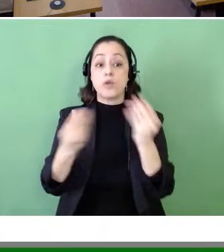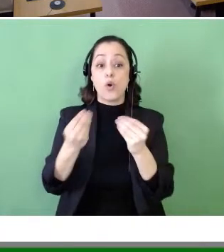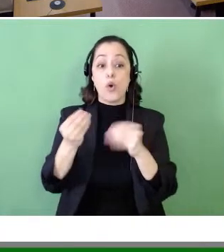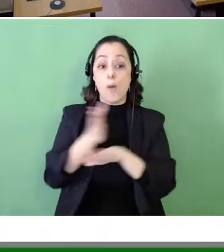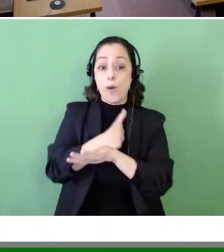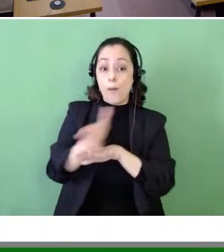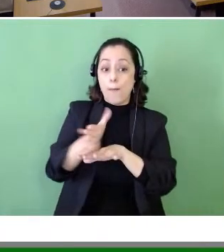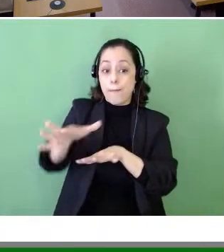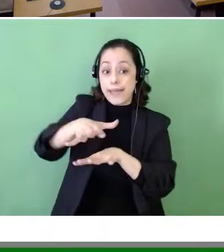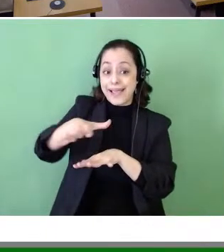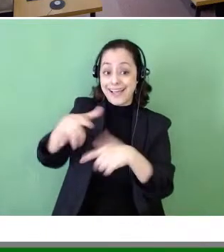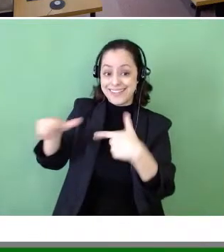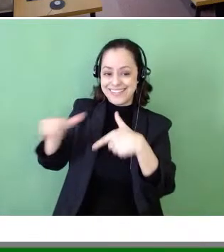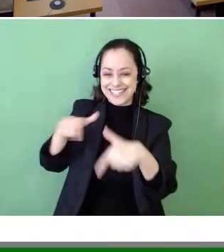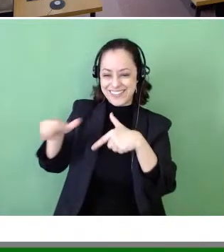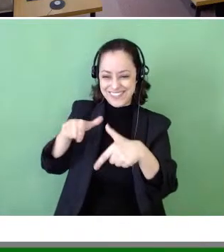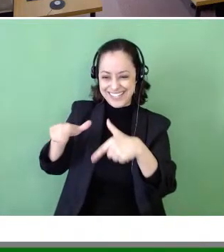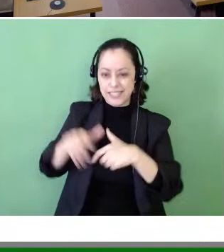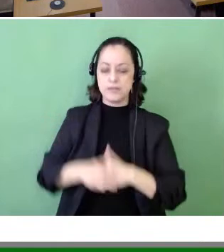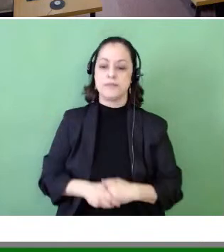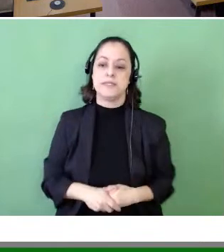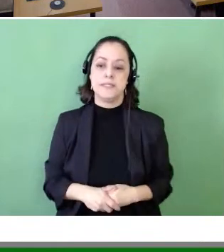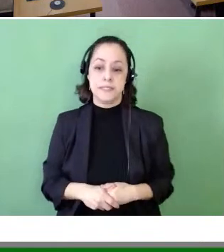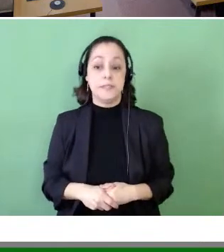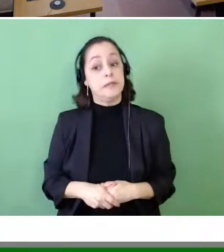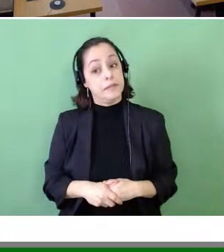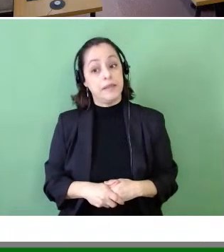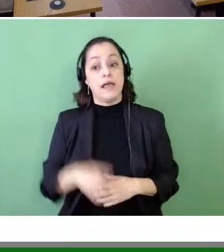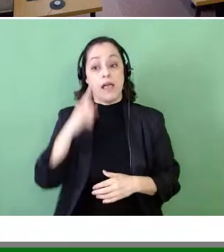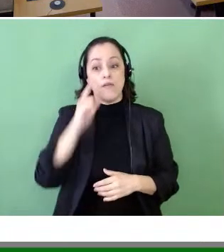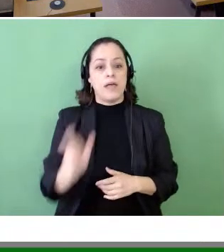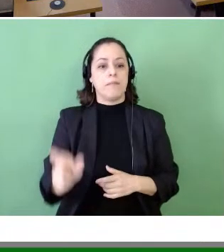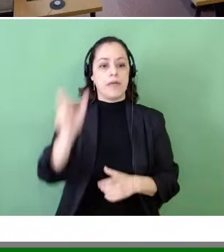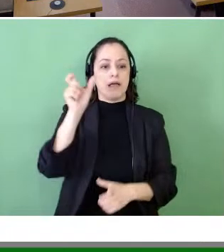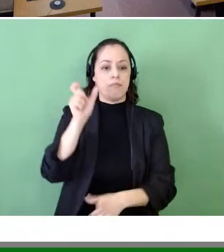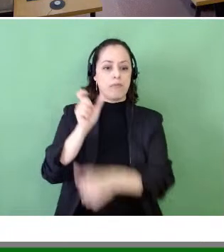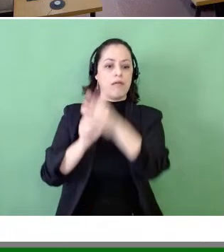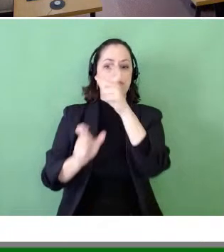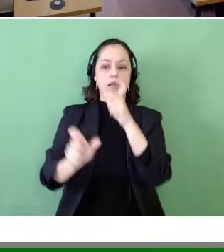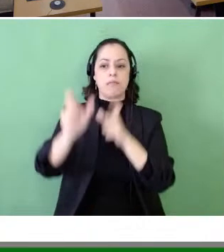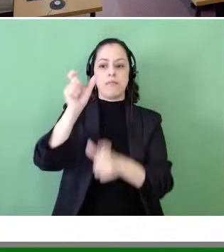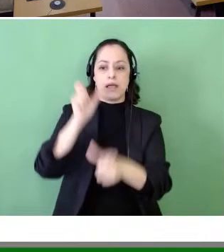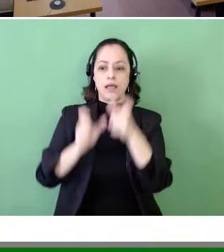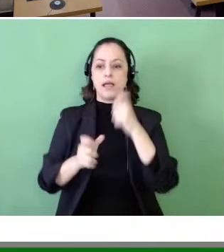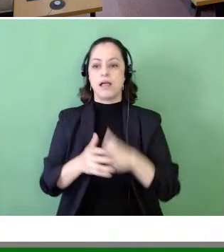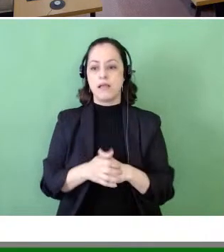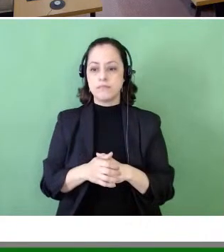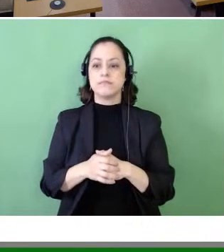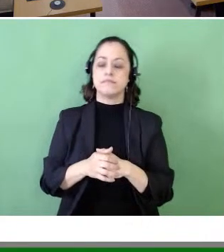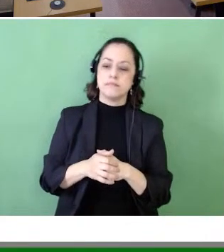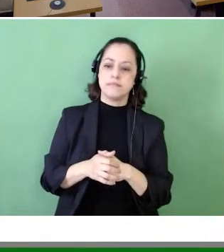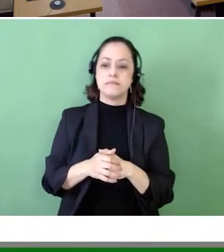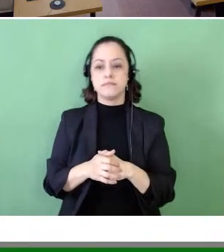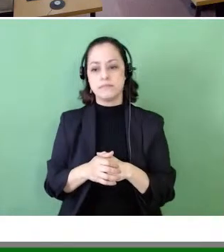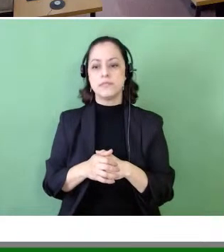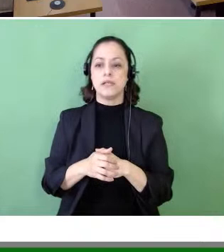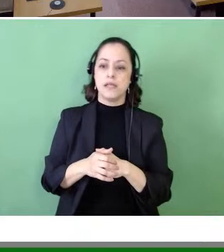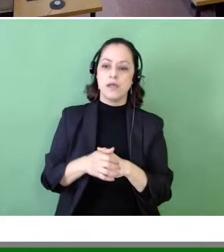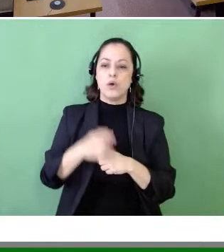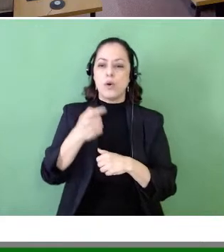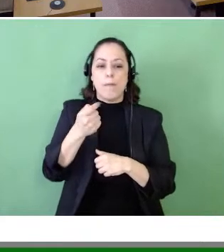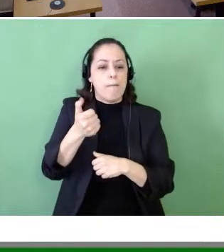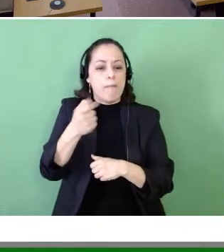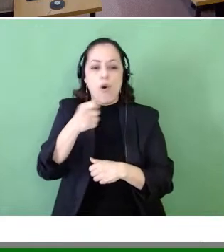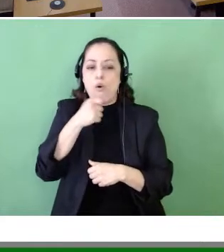ver con las contestaciones. Entonces, que aparece mucho que es poco explorado, una profesión que está en crecimiento, que está rica